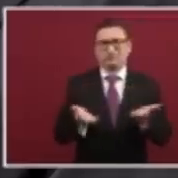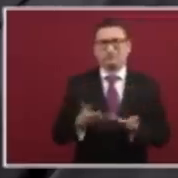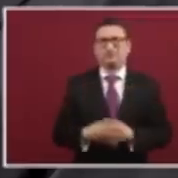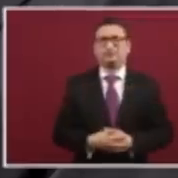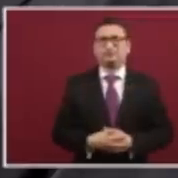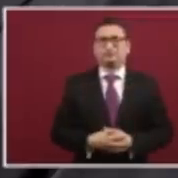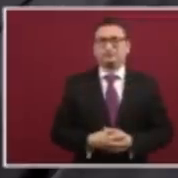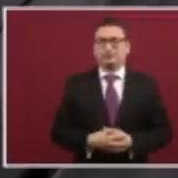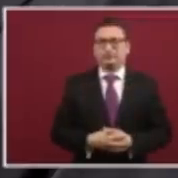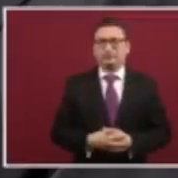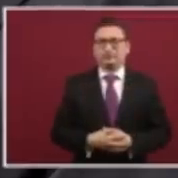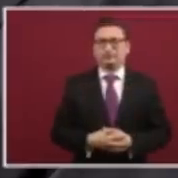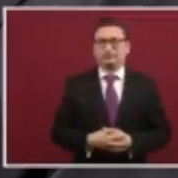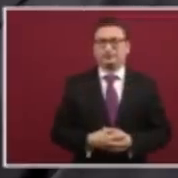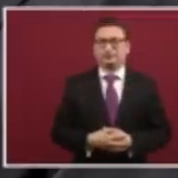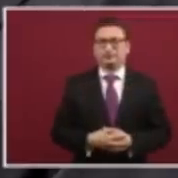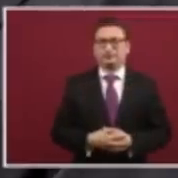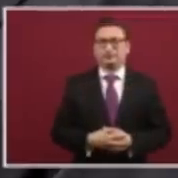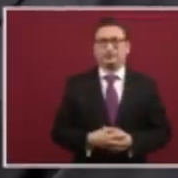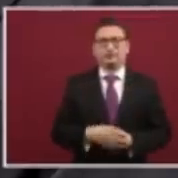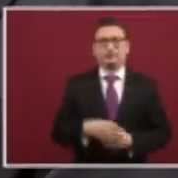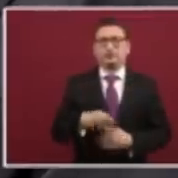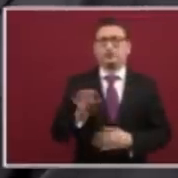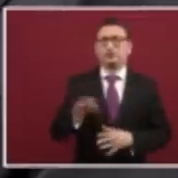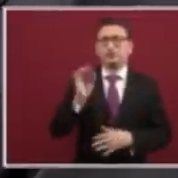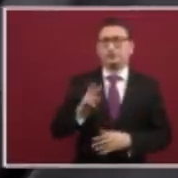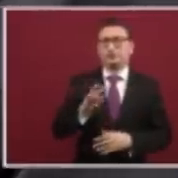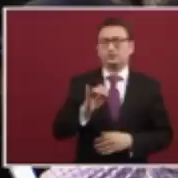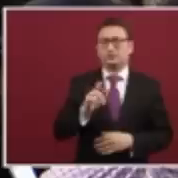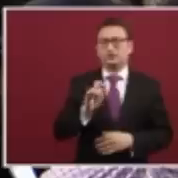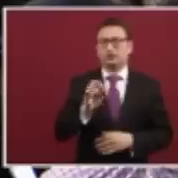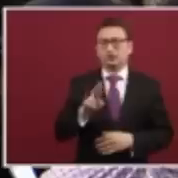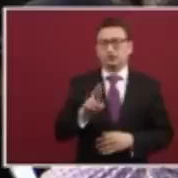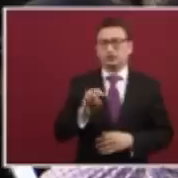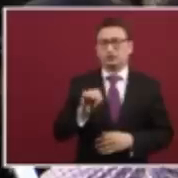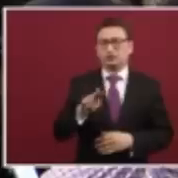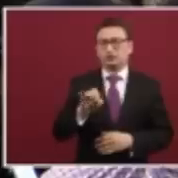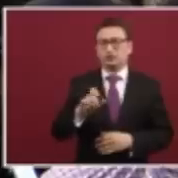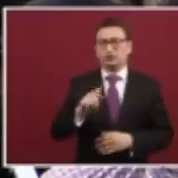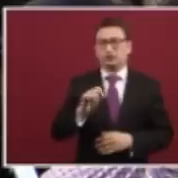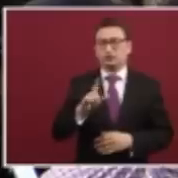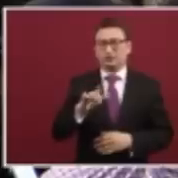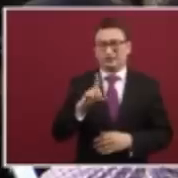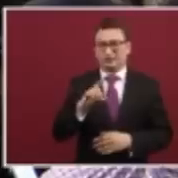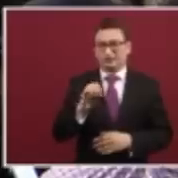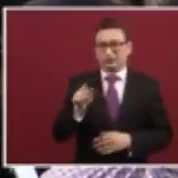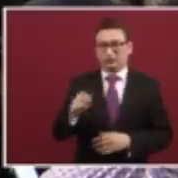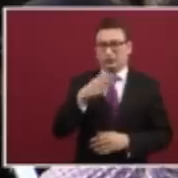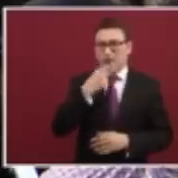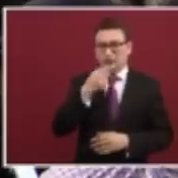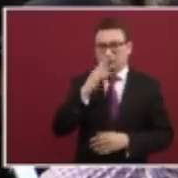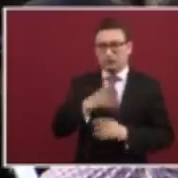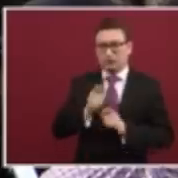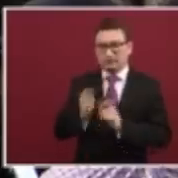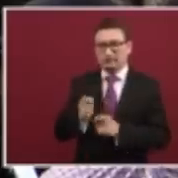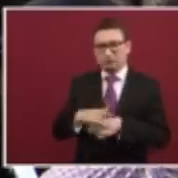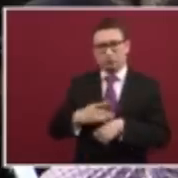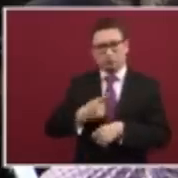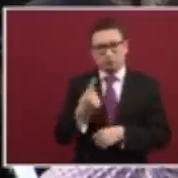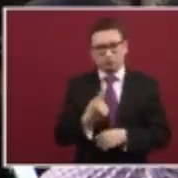Se optó por Víctor Manuel Toledo porque es uno de